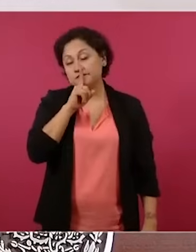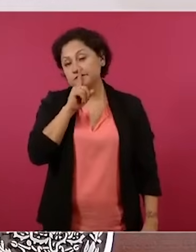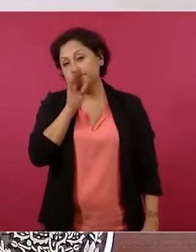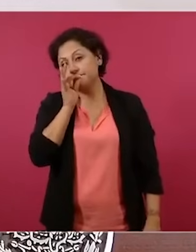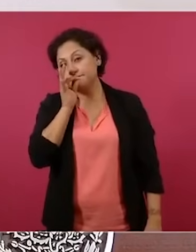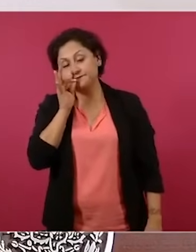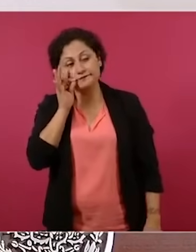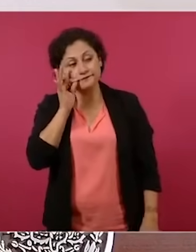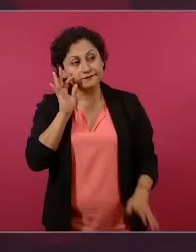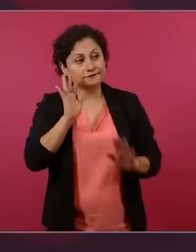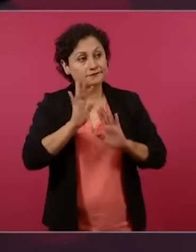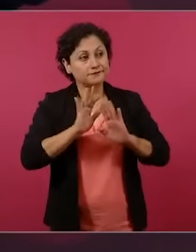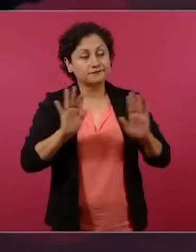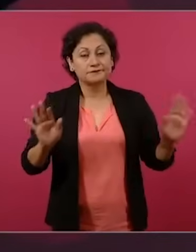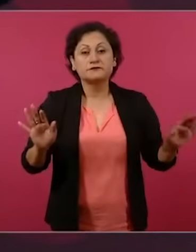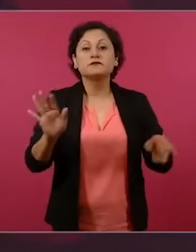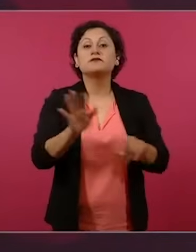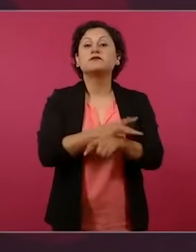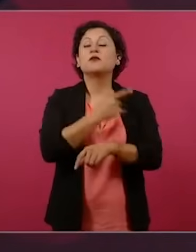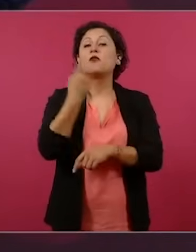Pero habían creado